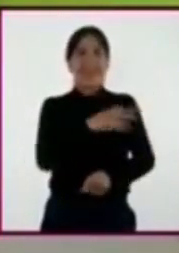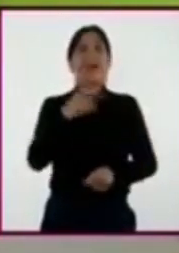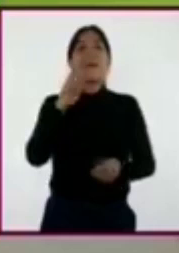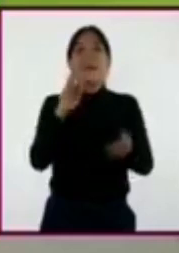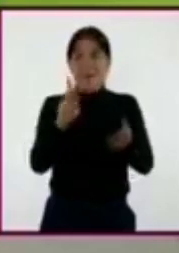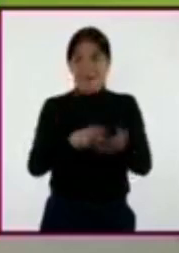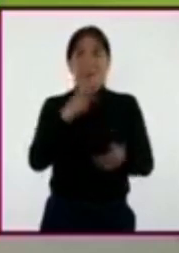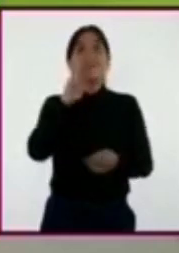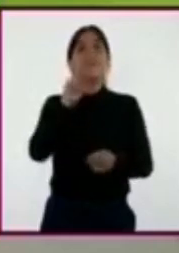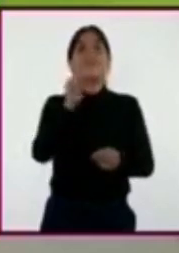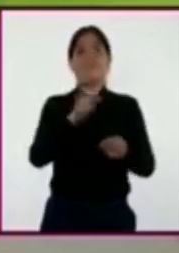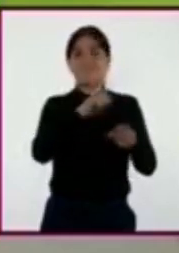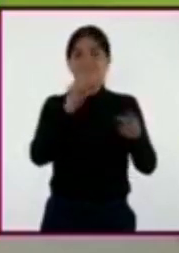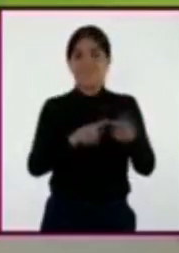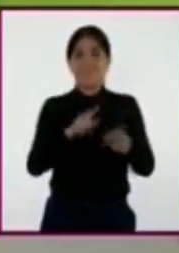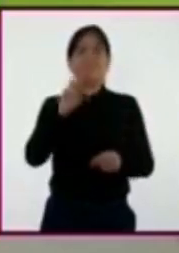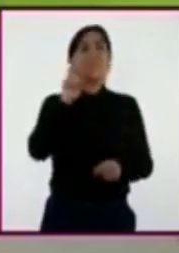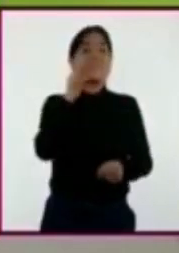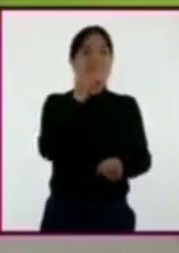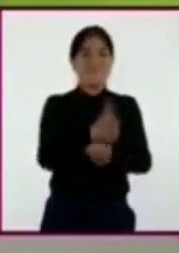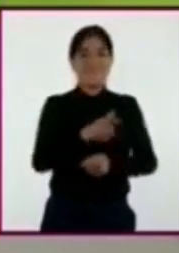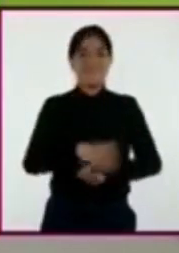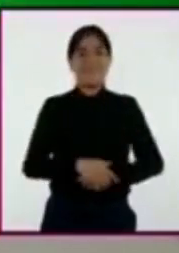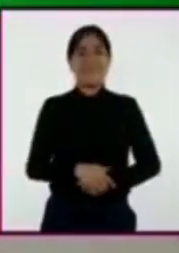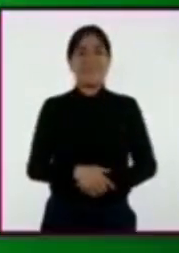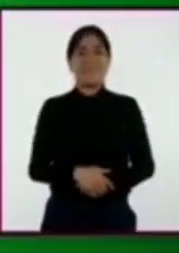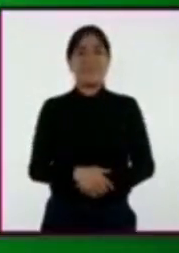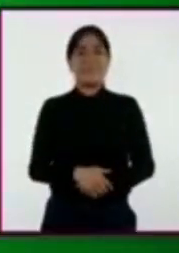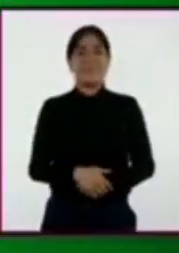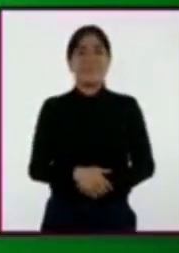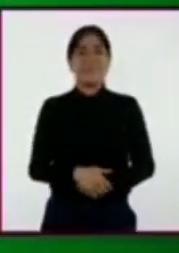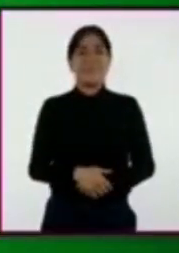ver la siguiente cápsula, Entérate.